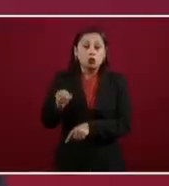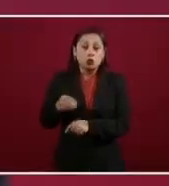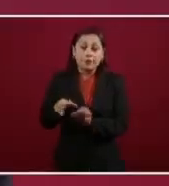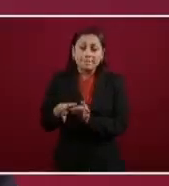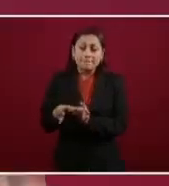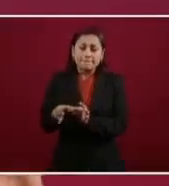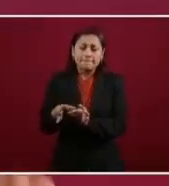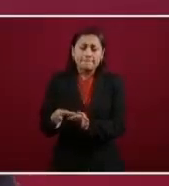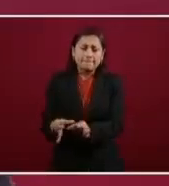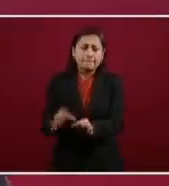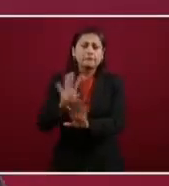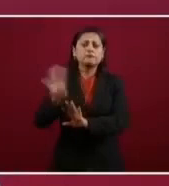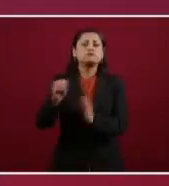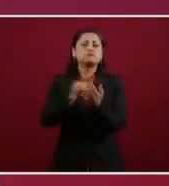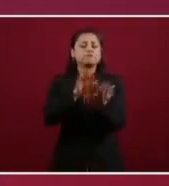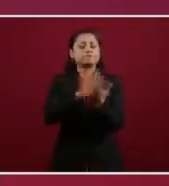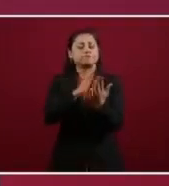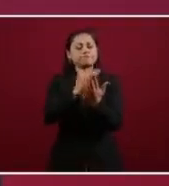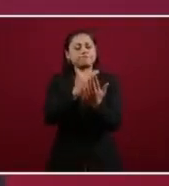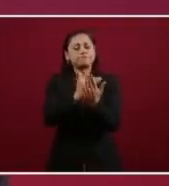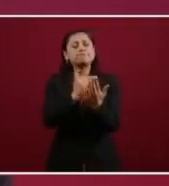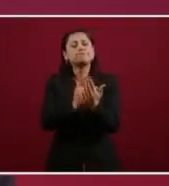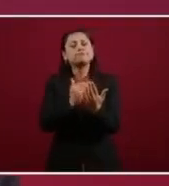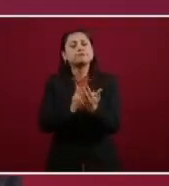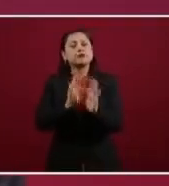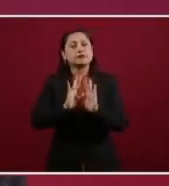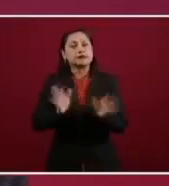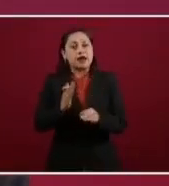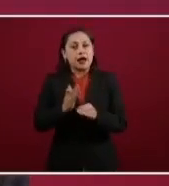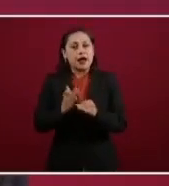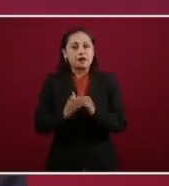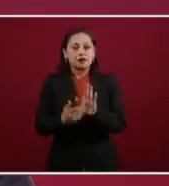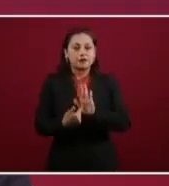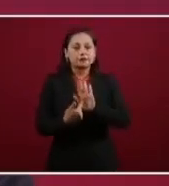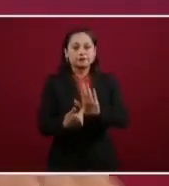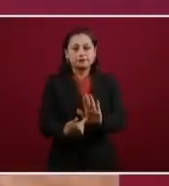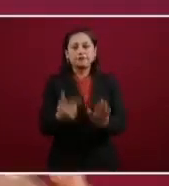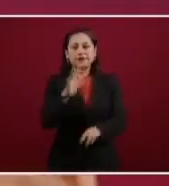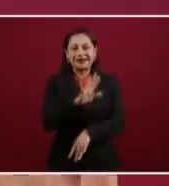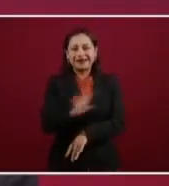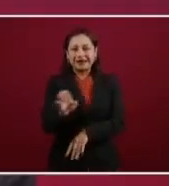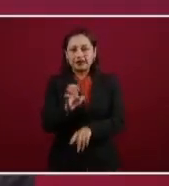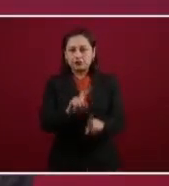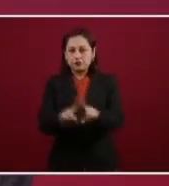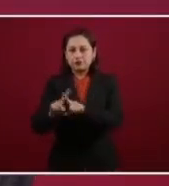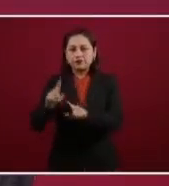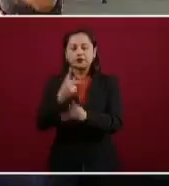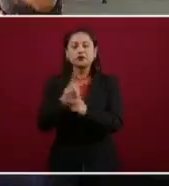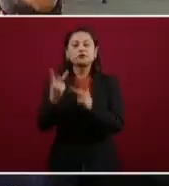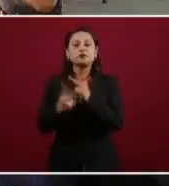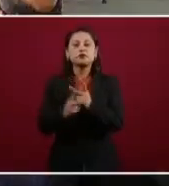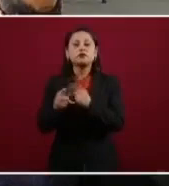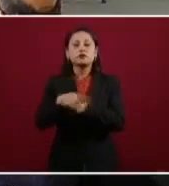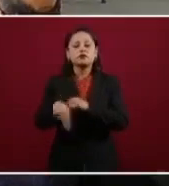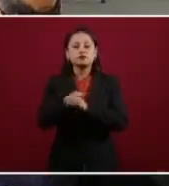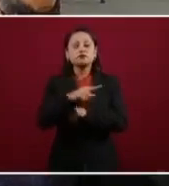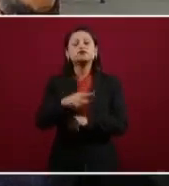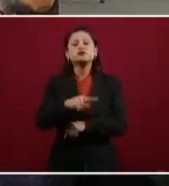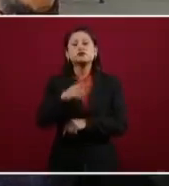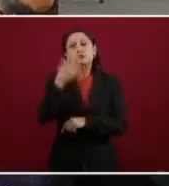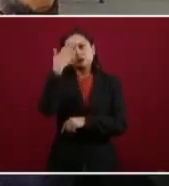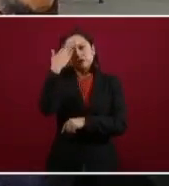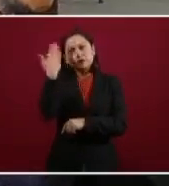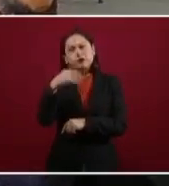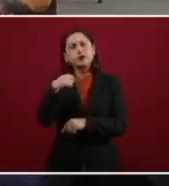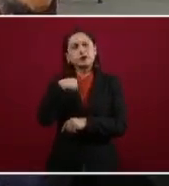fotografía muy actualizada del precio de estos 500 productos y entonces si sepamos como consumidores que estamos